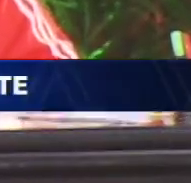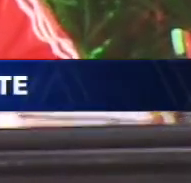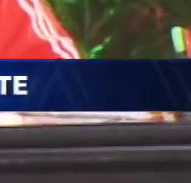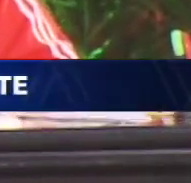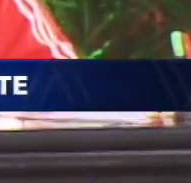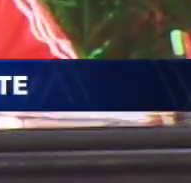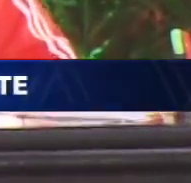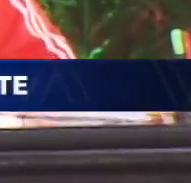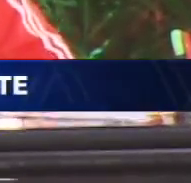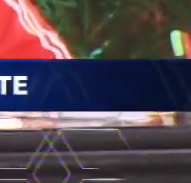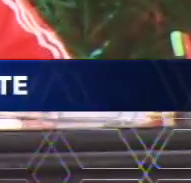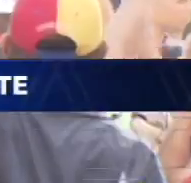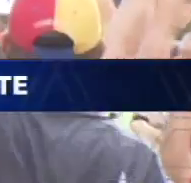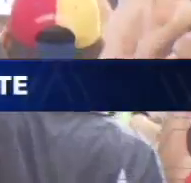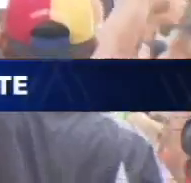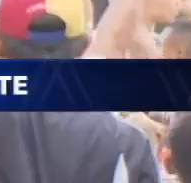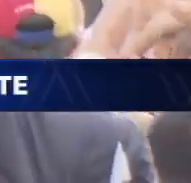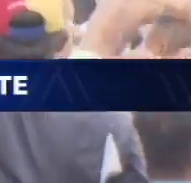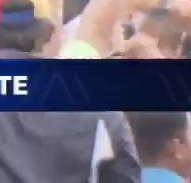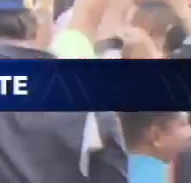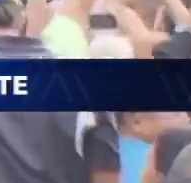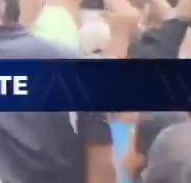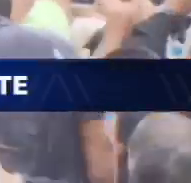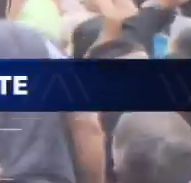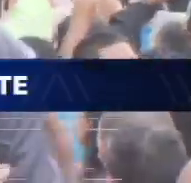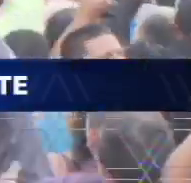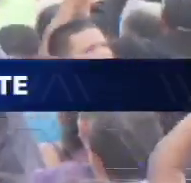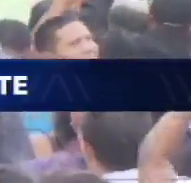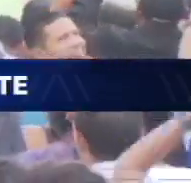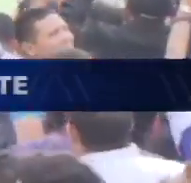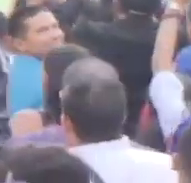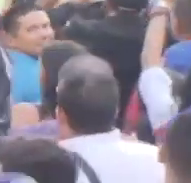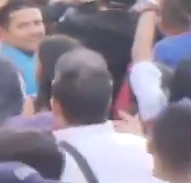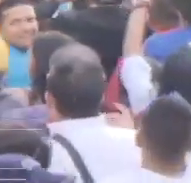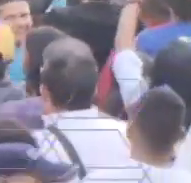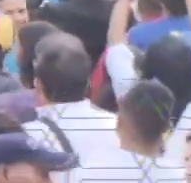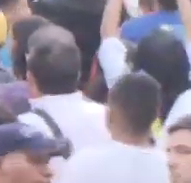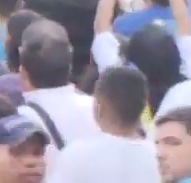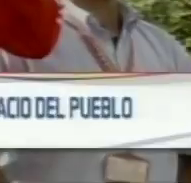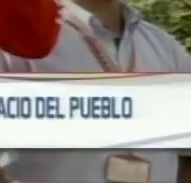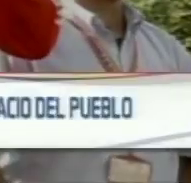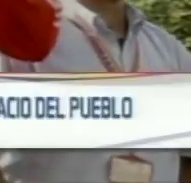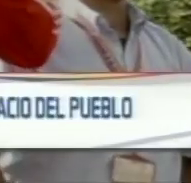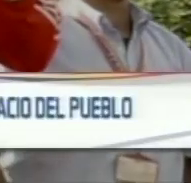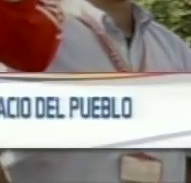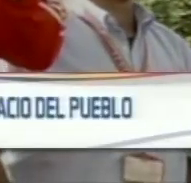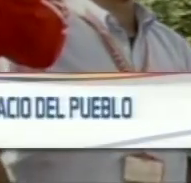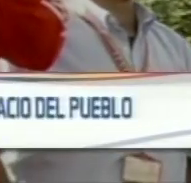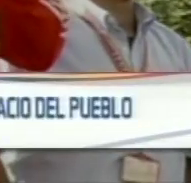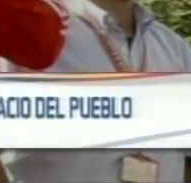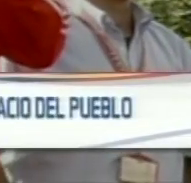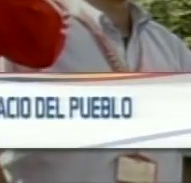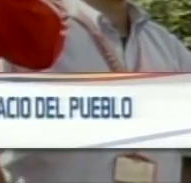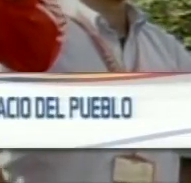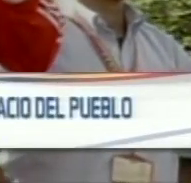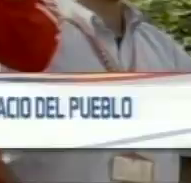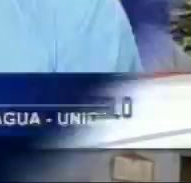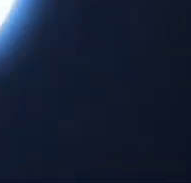investigación, presidente Maduro se pregunta por qué salieron más de 1 millón de votos nulos en las parlamentarias.